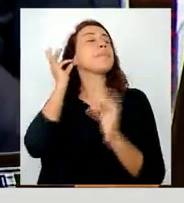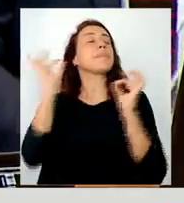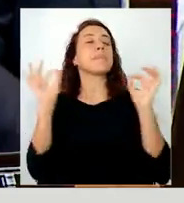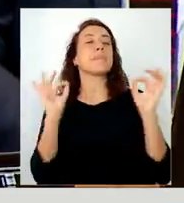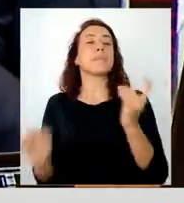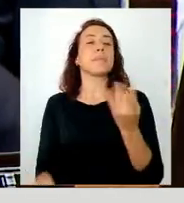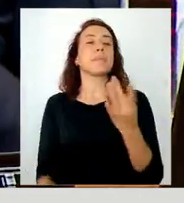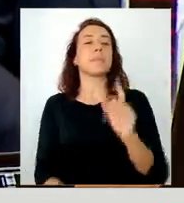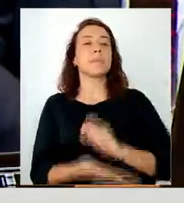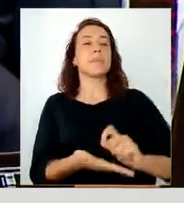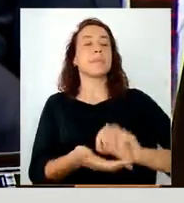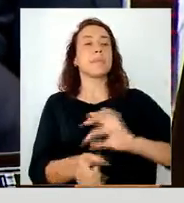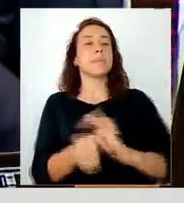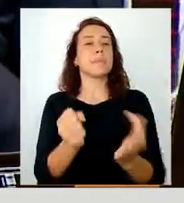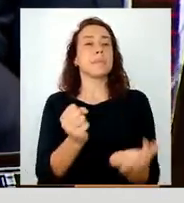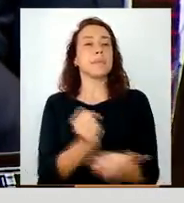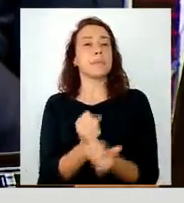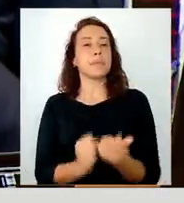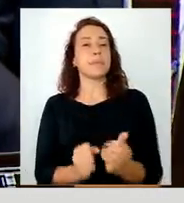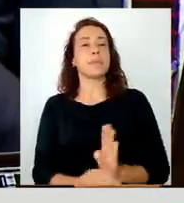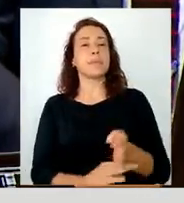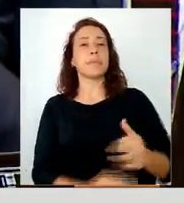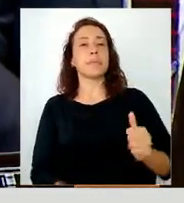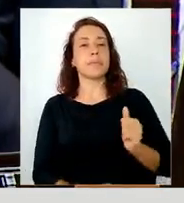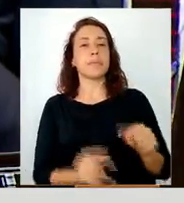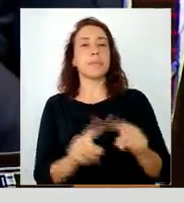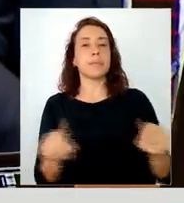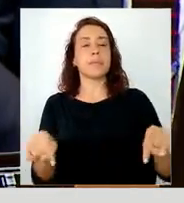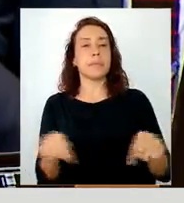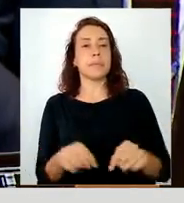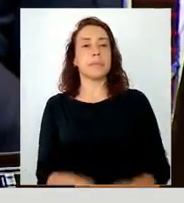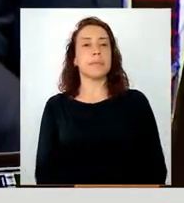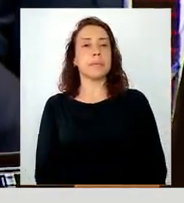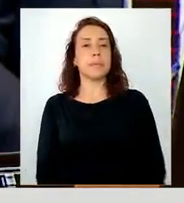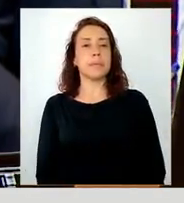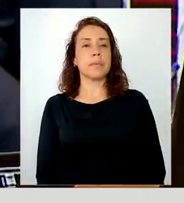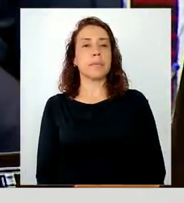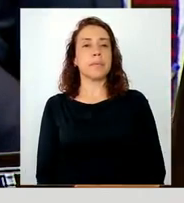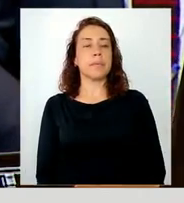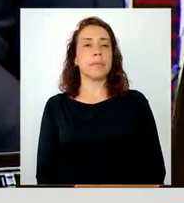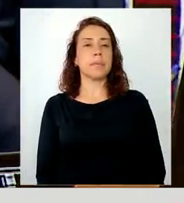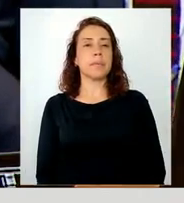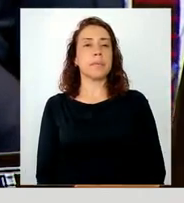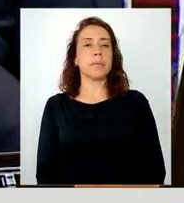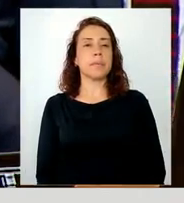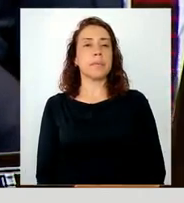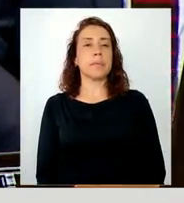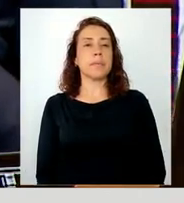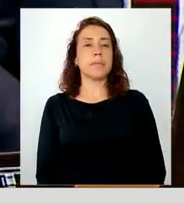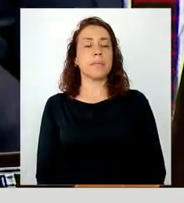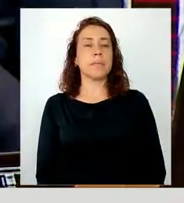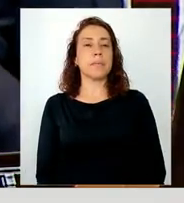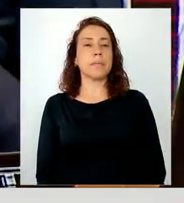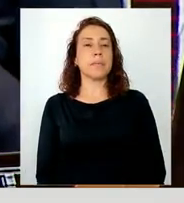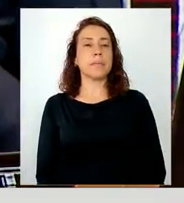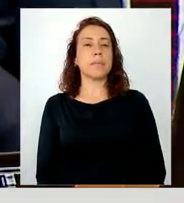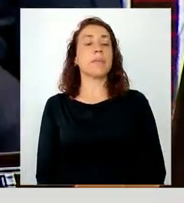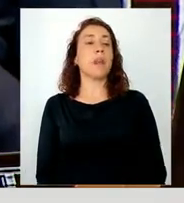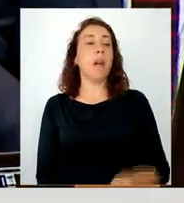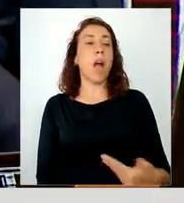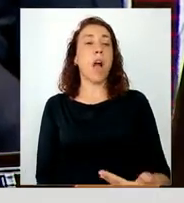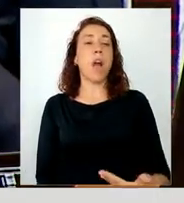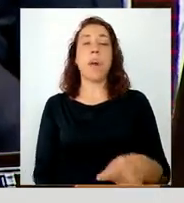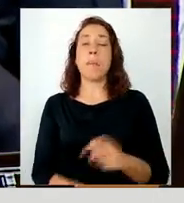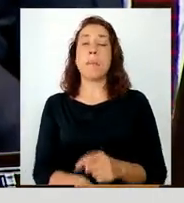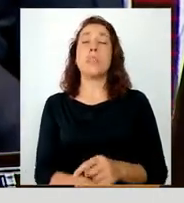que está presente en esta sala señor presidente no cabe la menor duda de que estamos en el momento más oportuno para aprobar